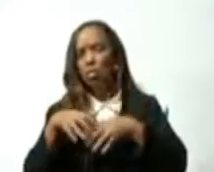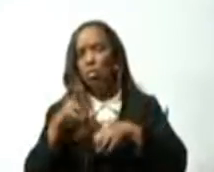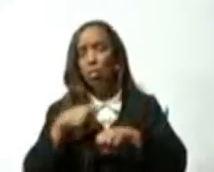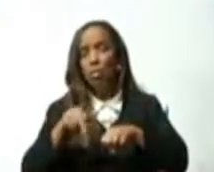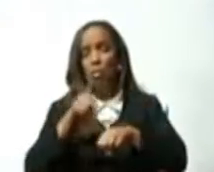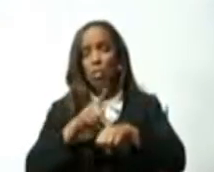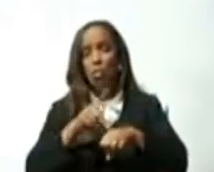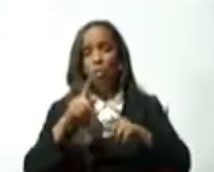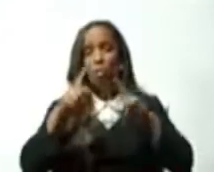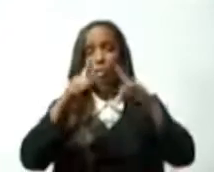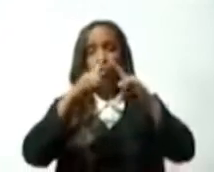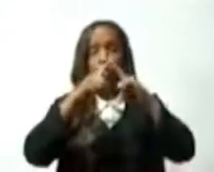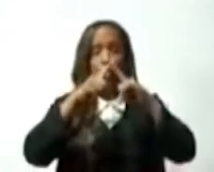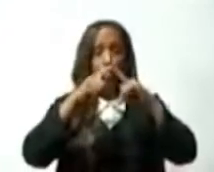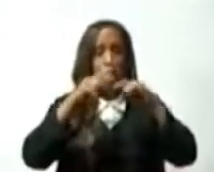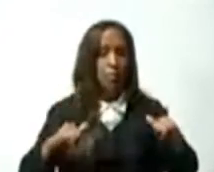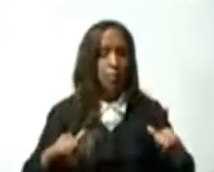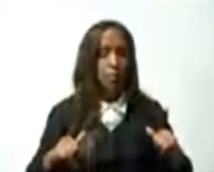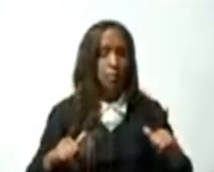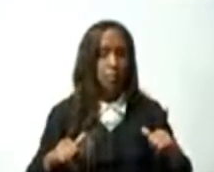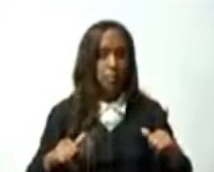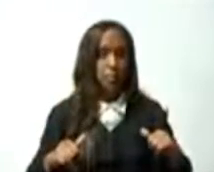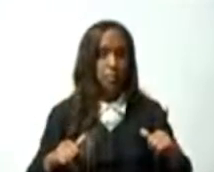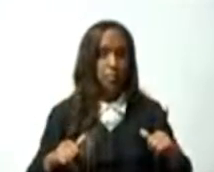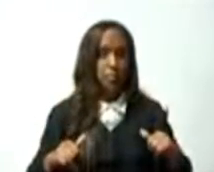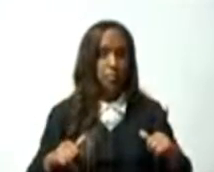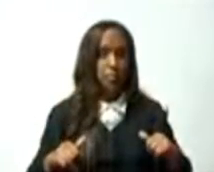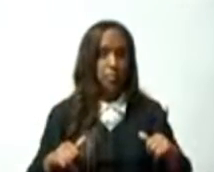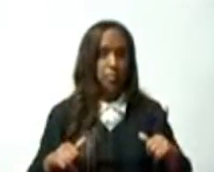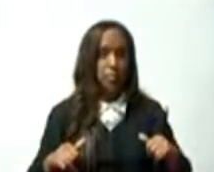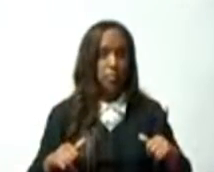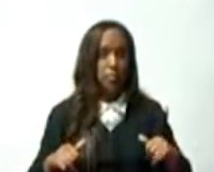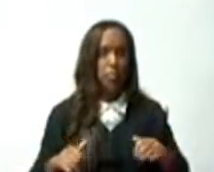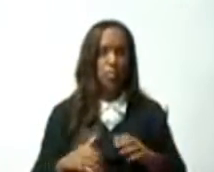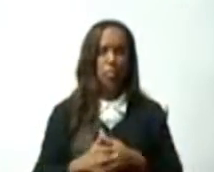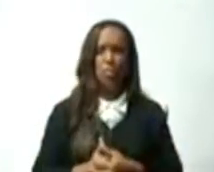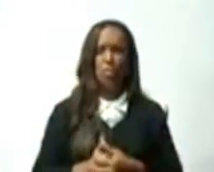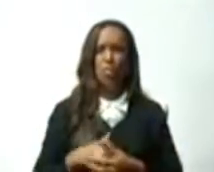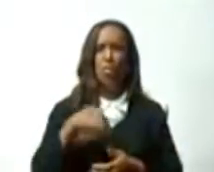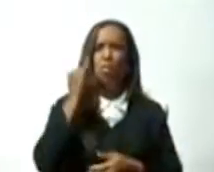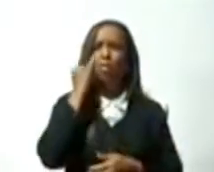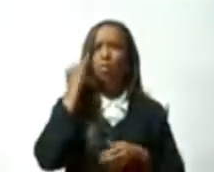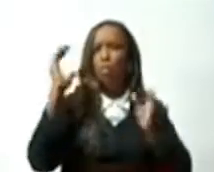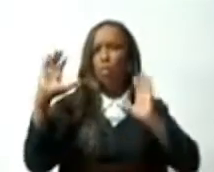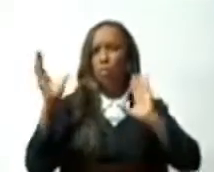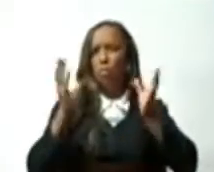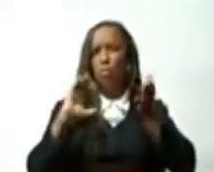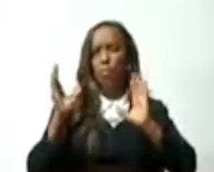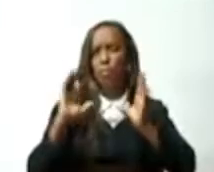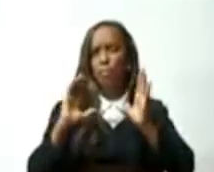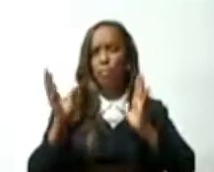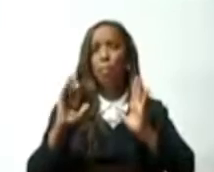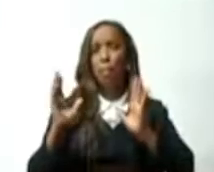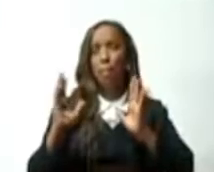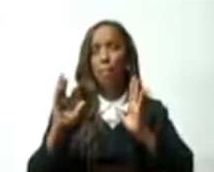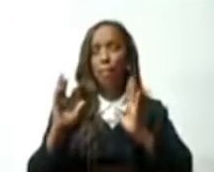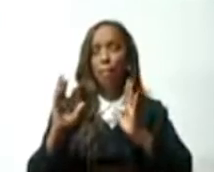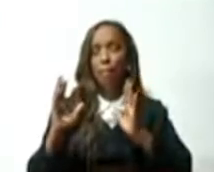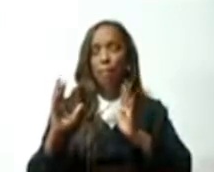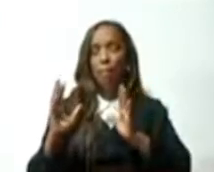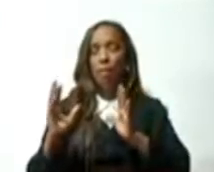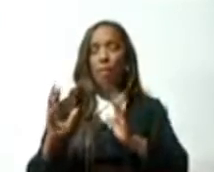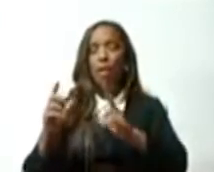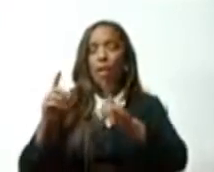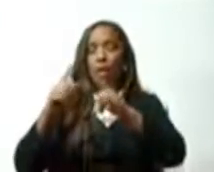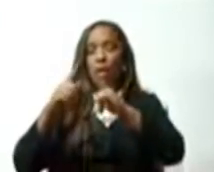le aporta la Alta Gracia, que es una de las provincias que más le aporta al país, al PIB, a